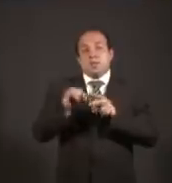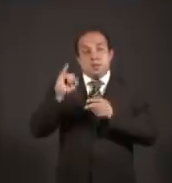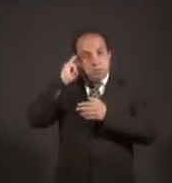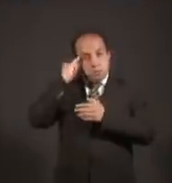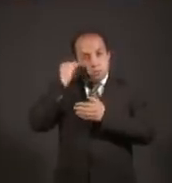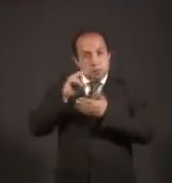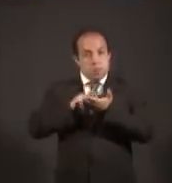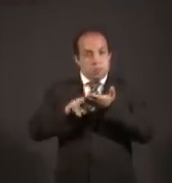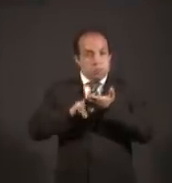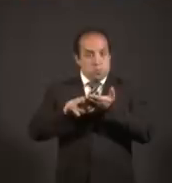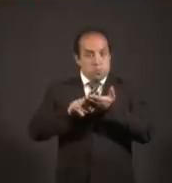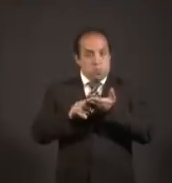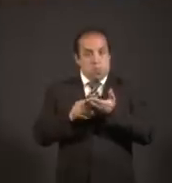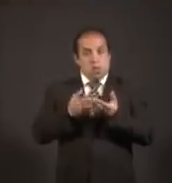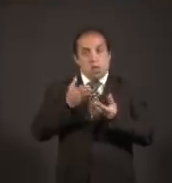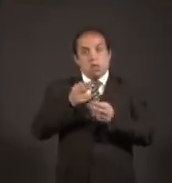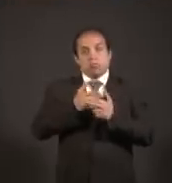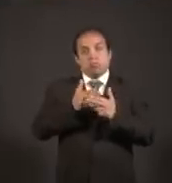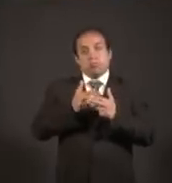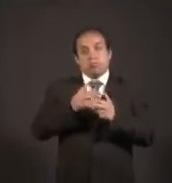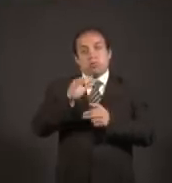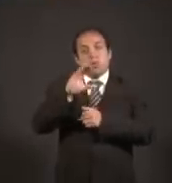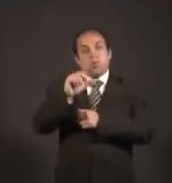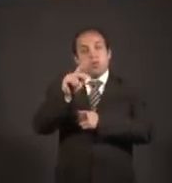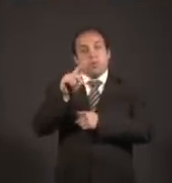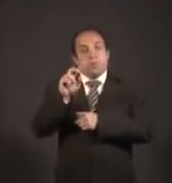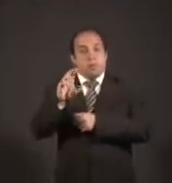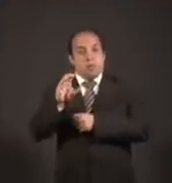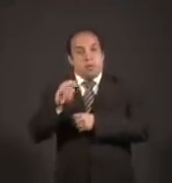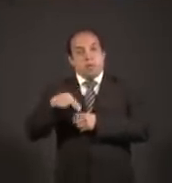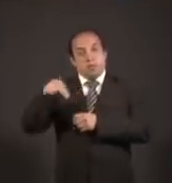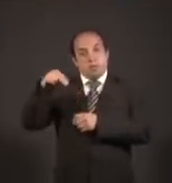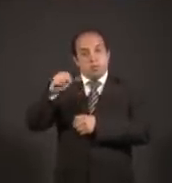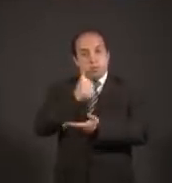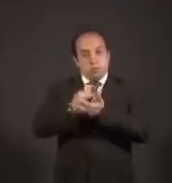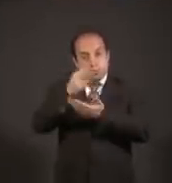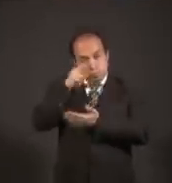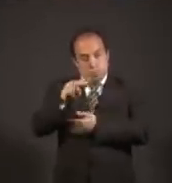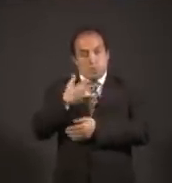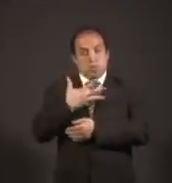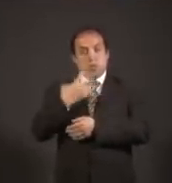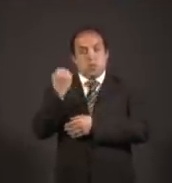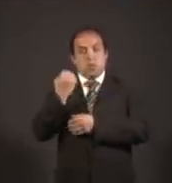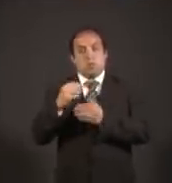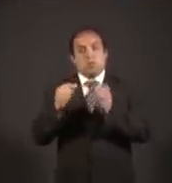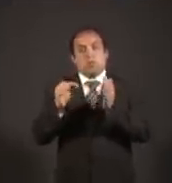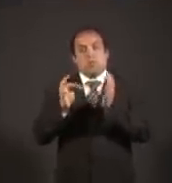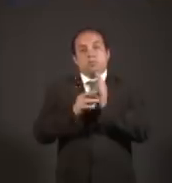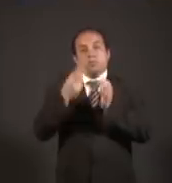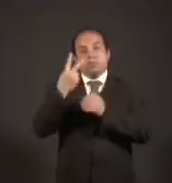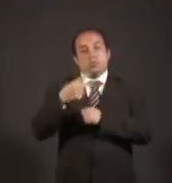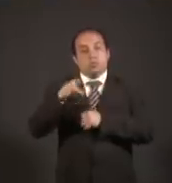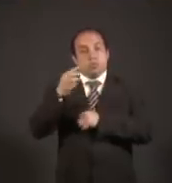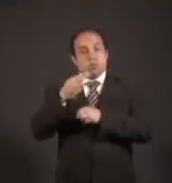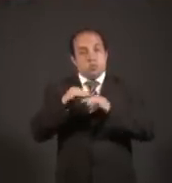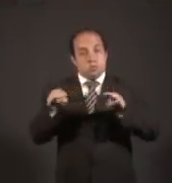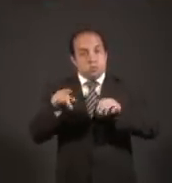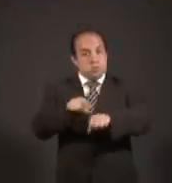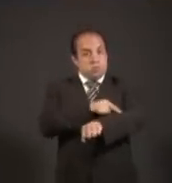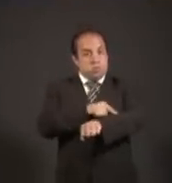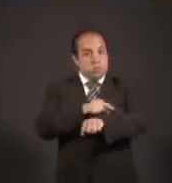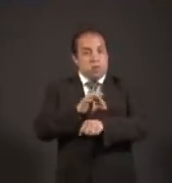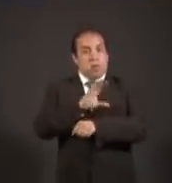Cuautepec, al norte de la capital, tiene 9.2 kilómetros de longitud y permitirá trasladar hasta